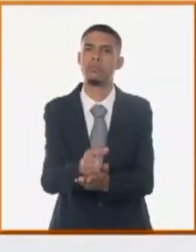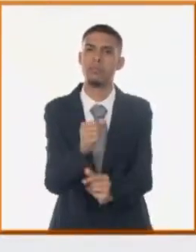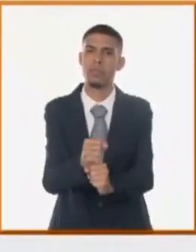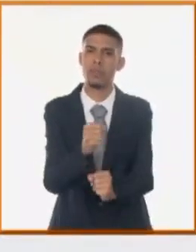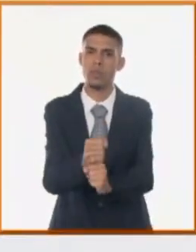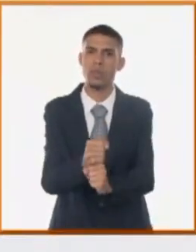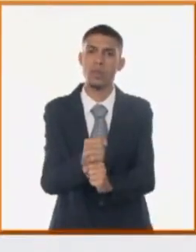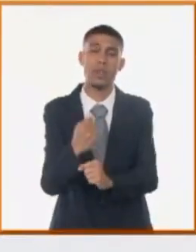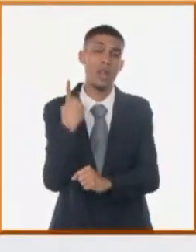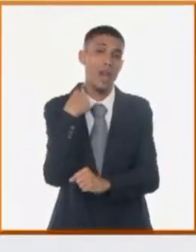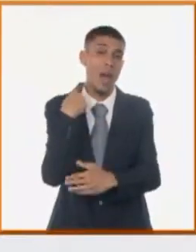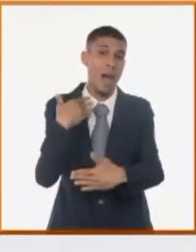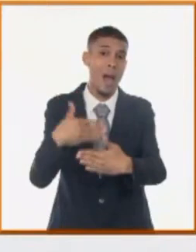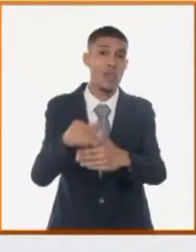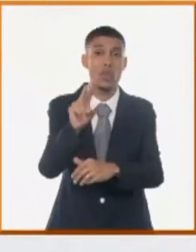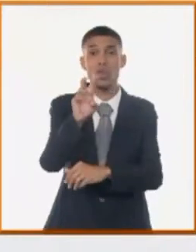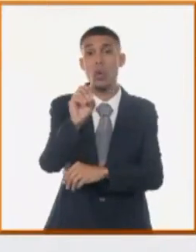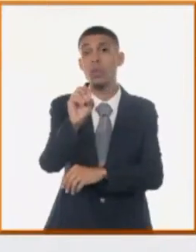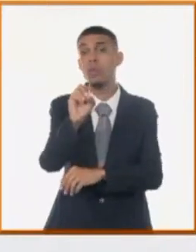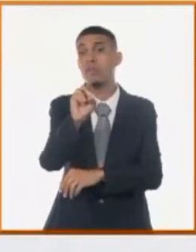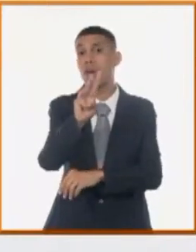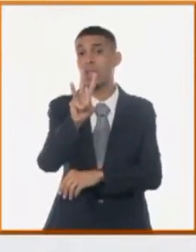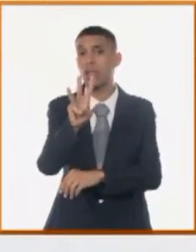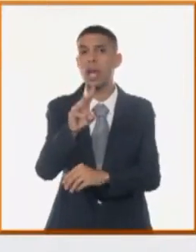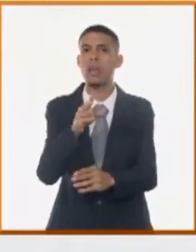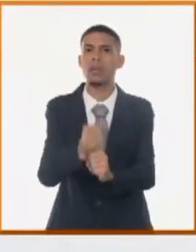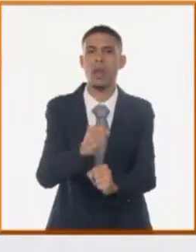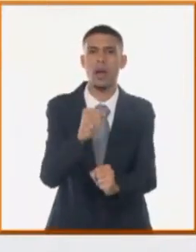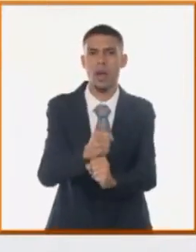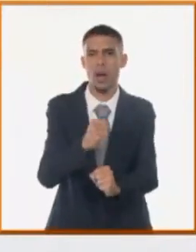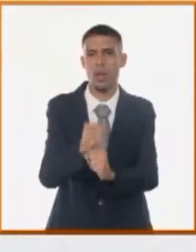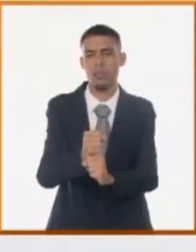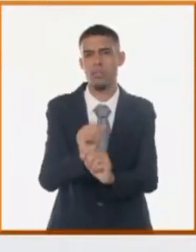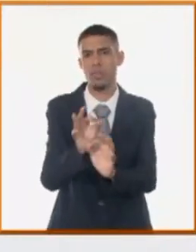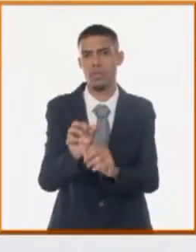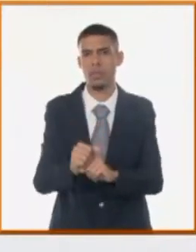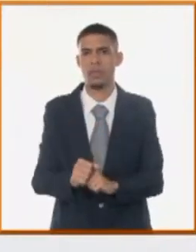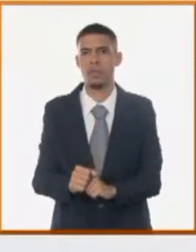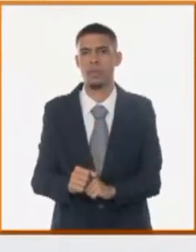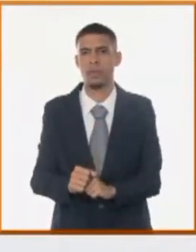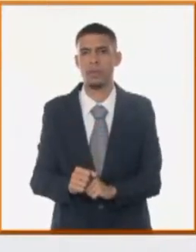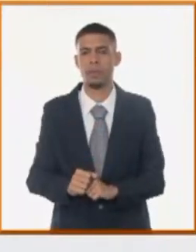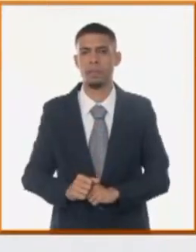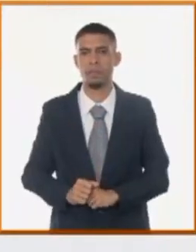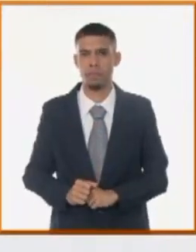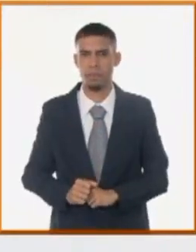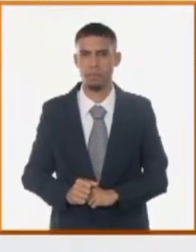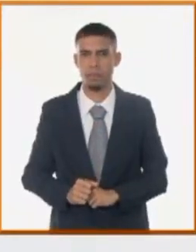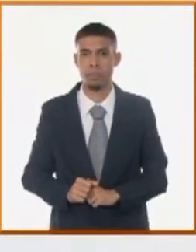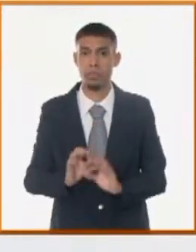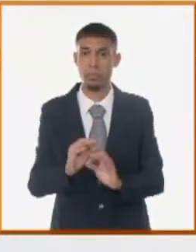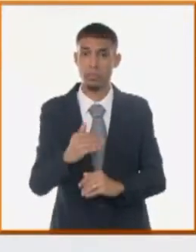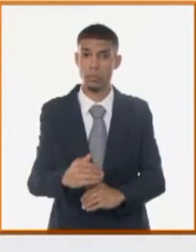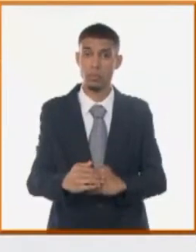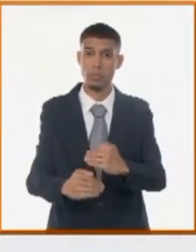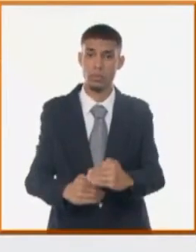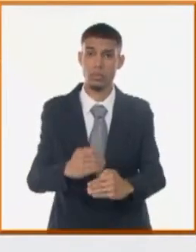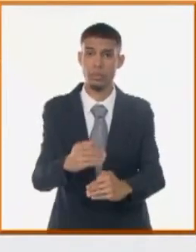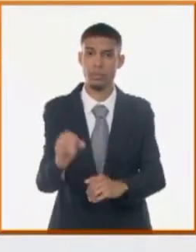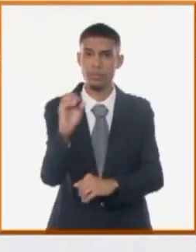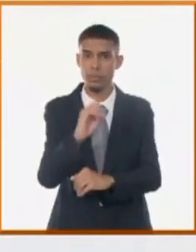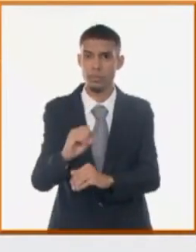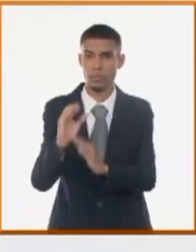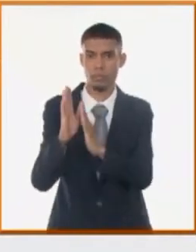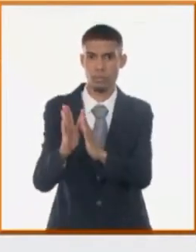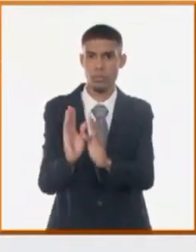año 2023 con cerca de 7.300 clientes. Decir que como parte del propio proceso de dinamización dentro